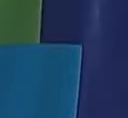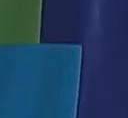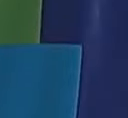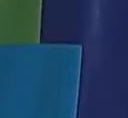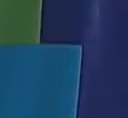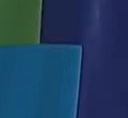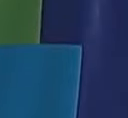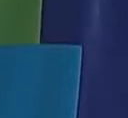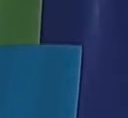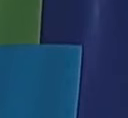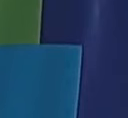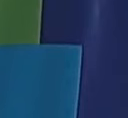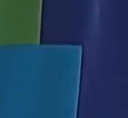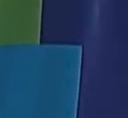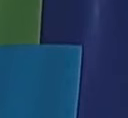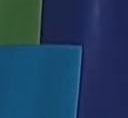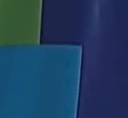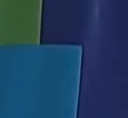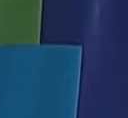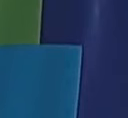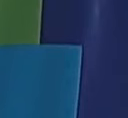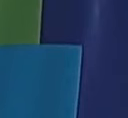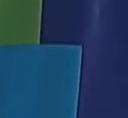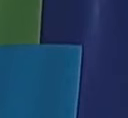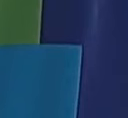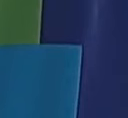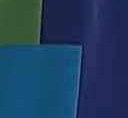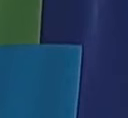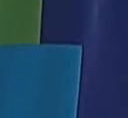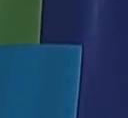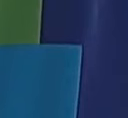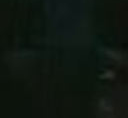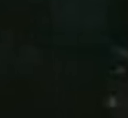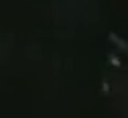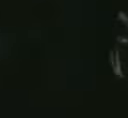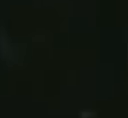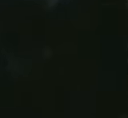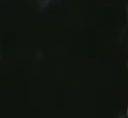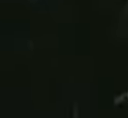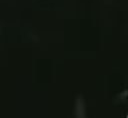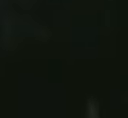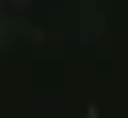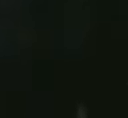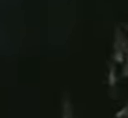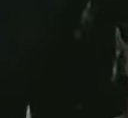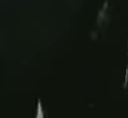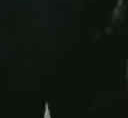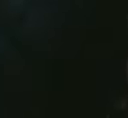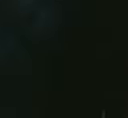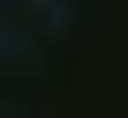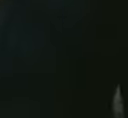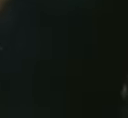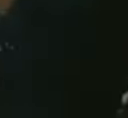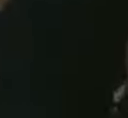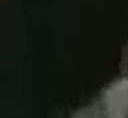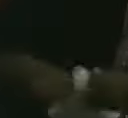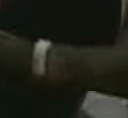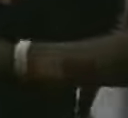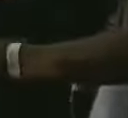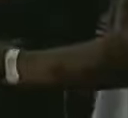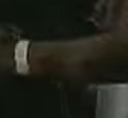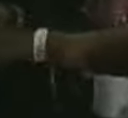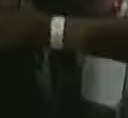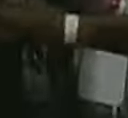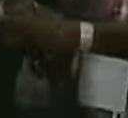la República Árabe de Egipto, que nos ha traído una hermosa muestra de sus libros y también